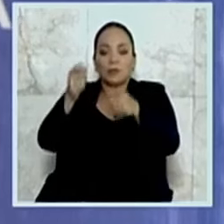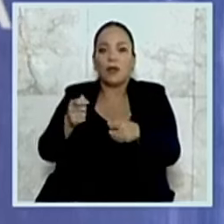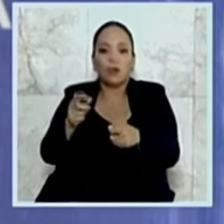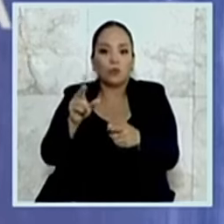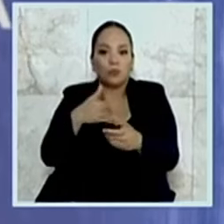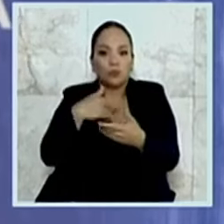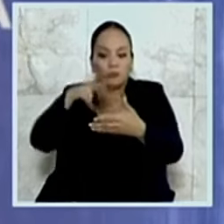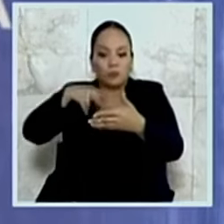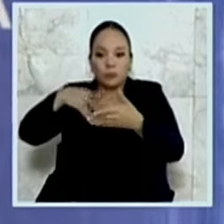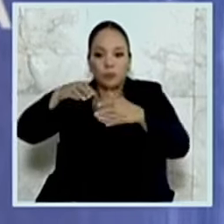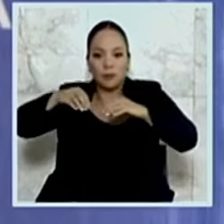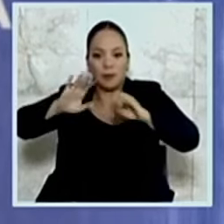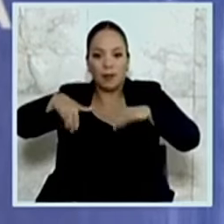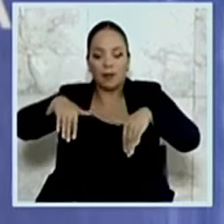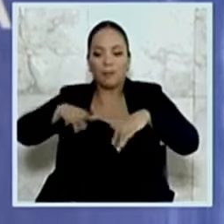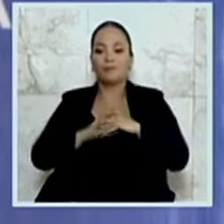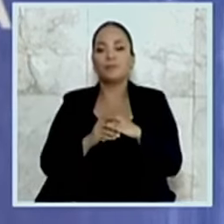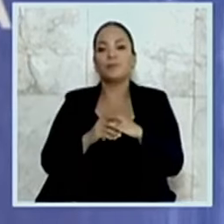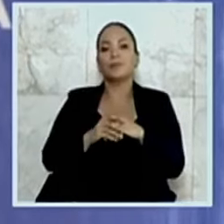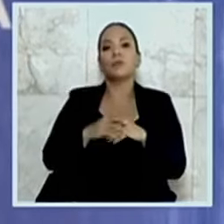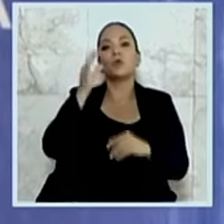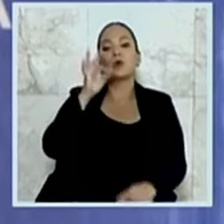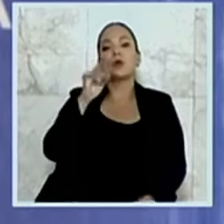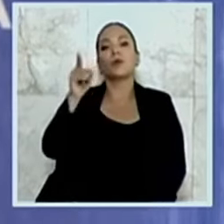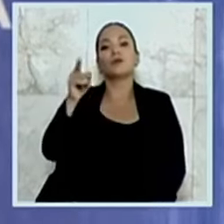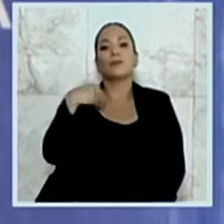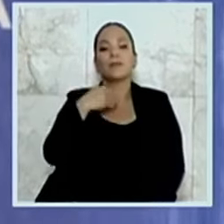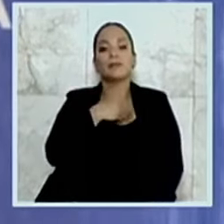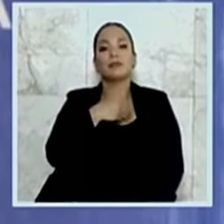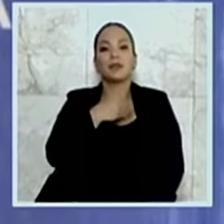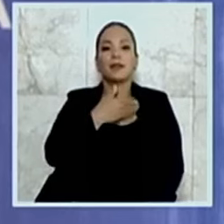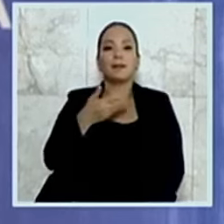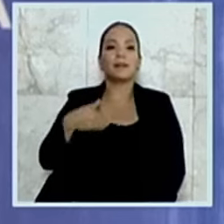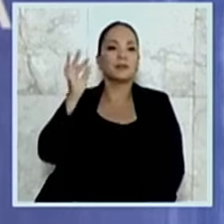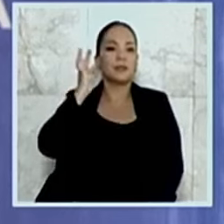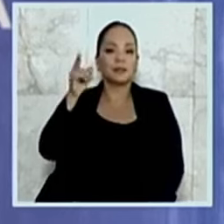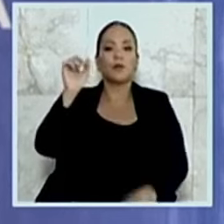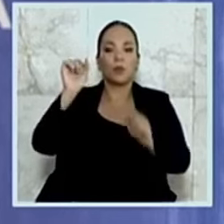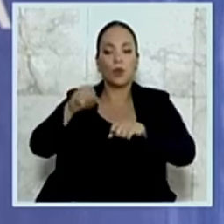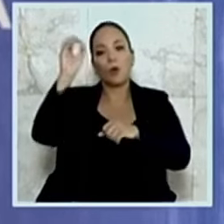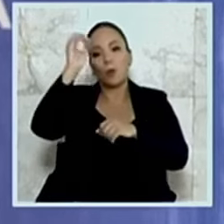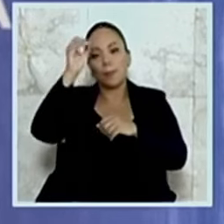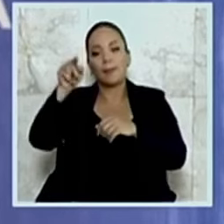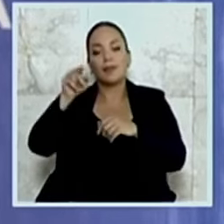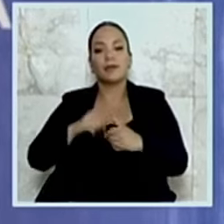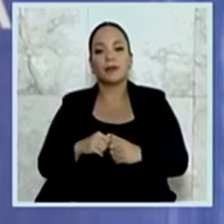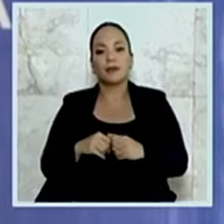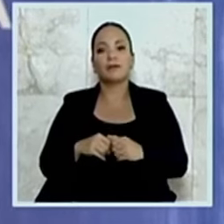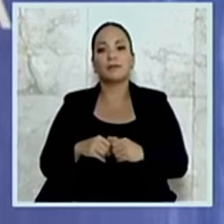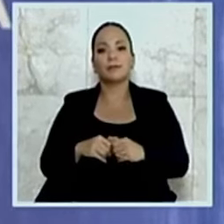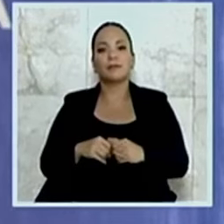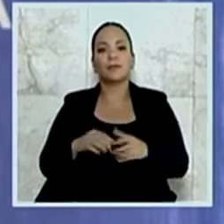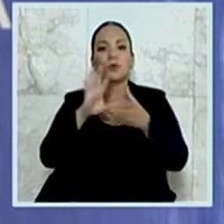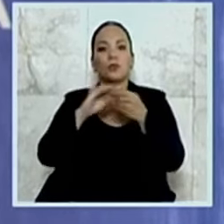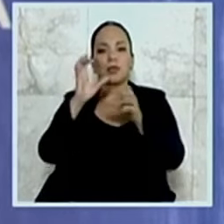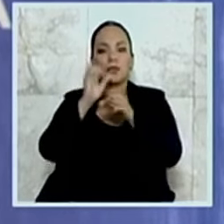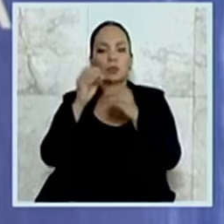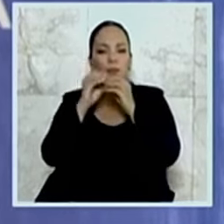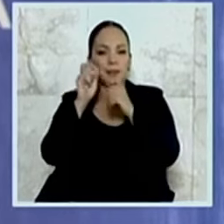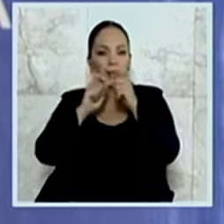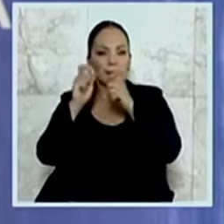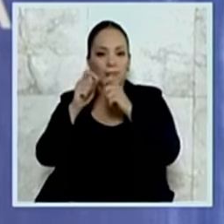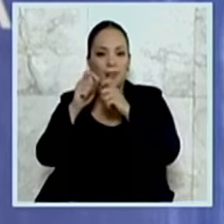artificial? Ya no tengo competencia para opinar porque no he leído el proyecto de ley, lo presentaron ayer. Yo creo que